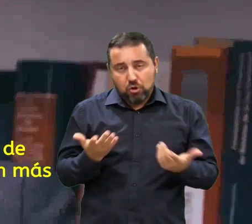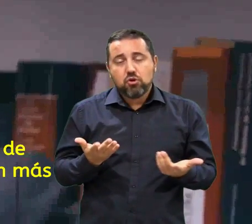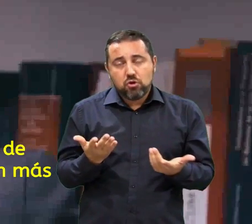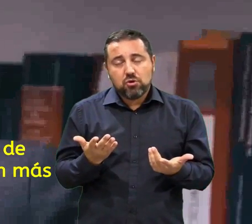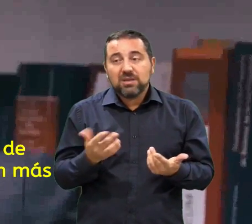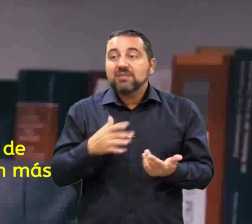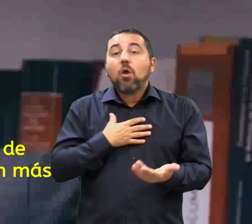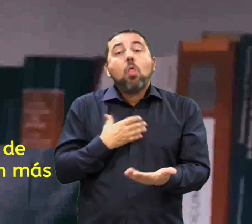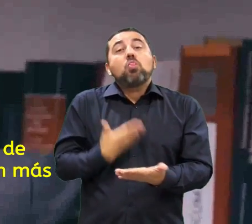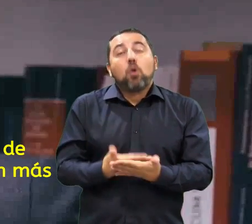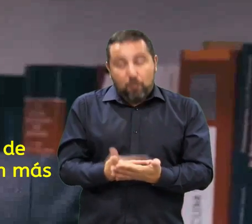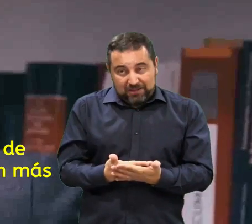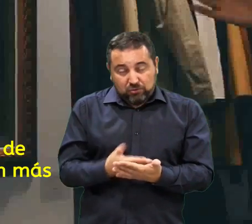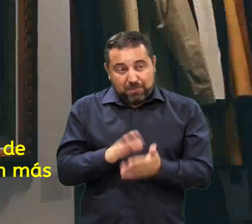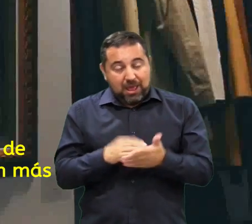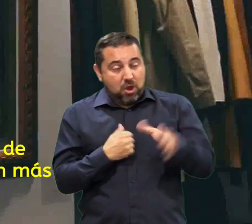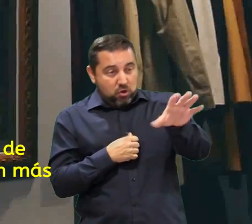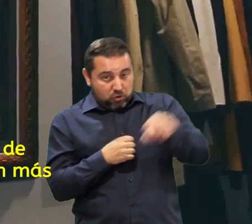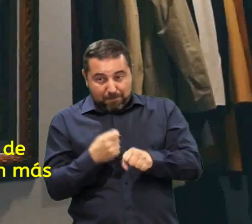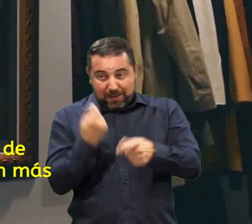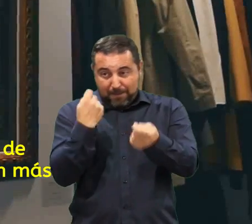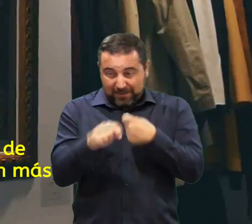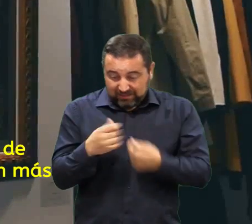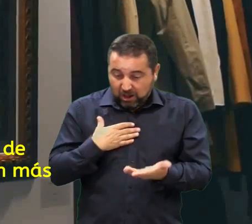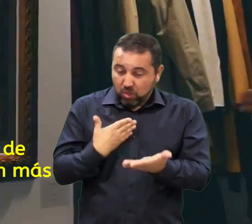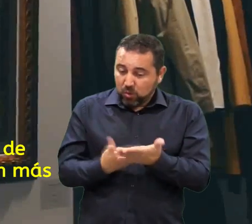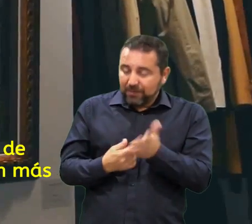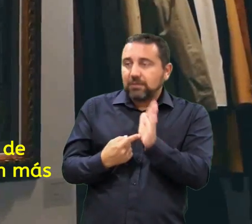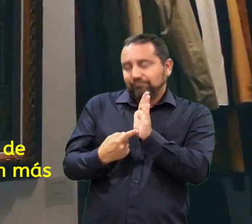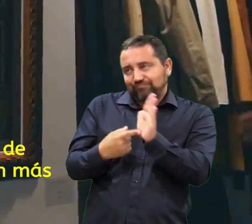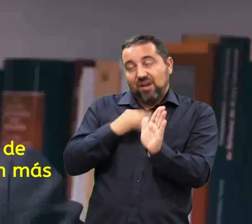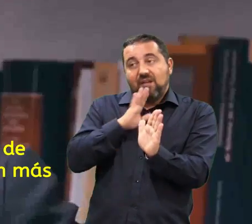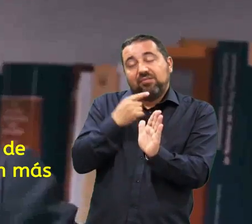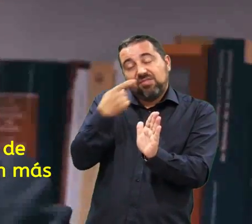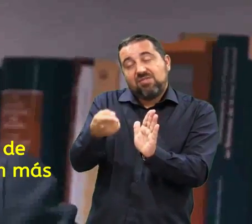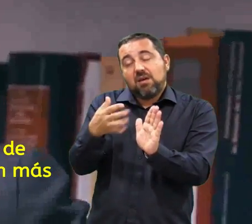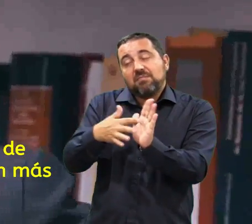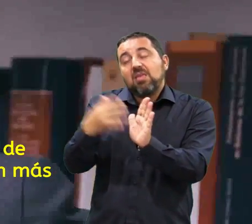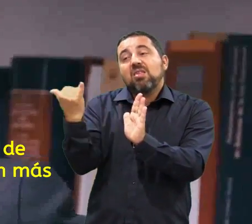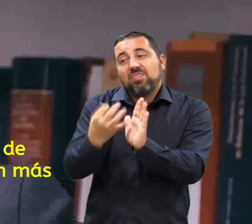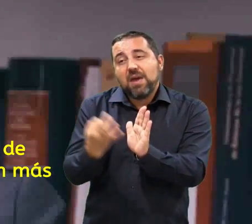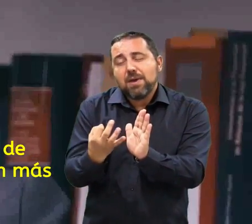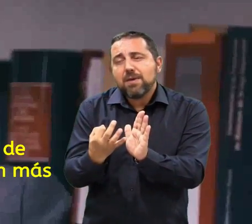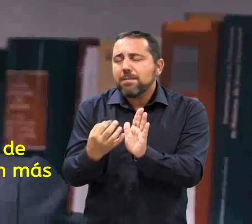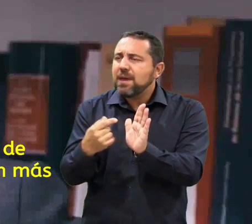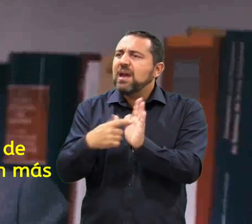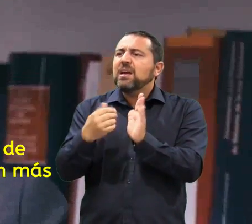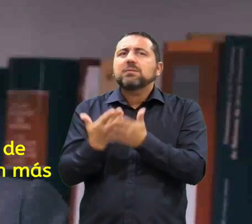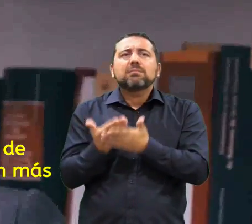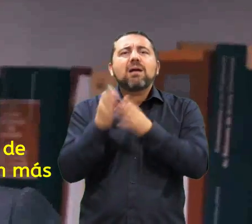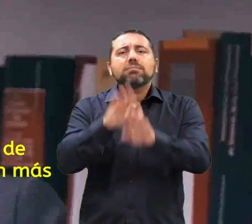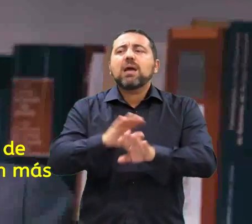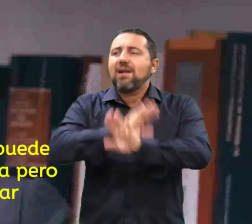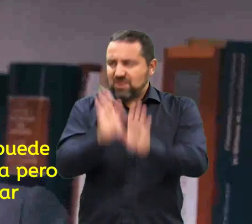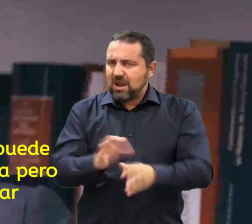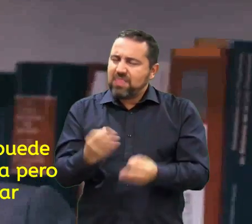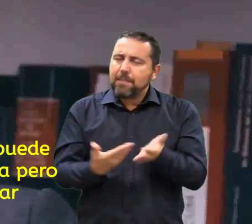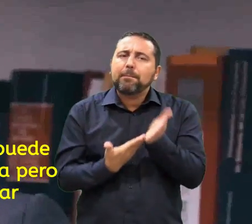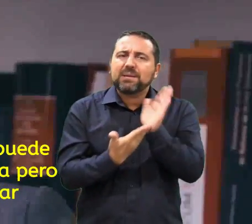Es obligatorio, por tanto, ese documento de compra-venta, que es una razón más, como decía, para su existencia,